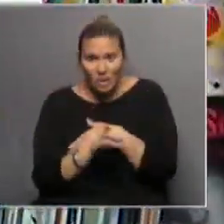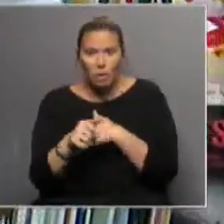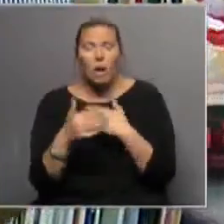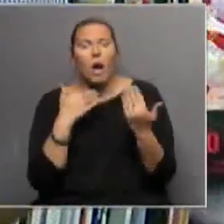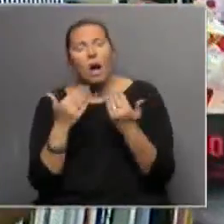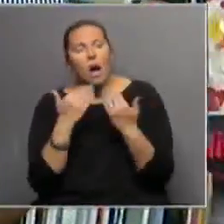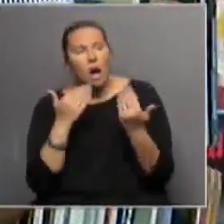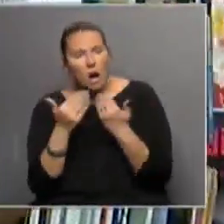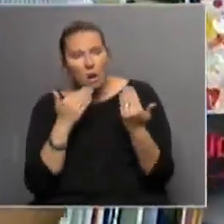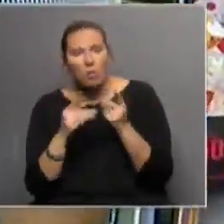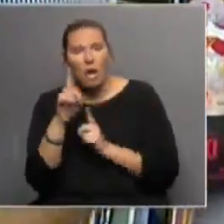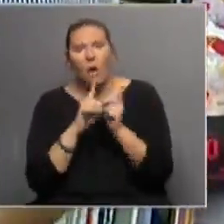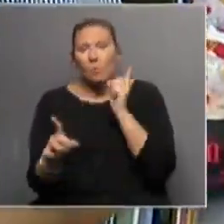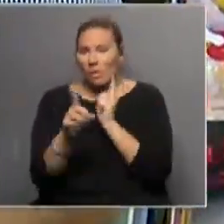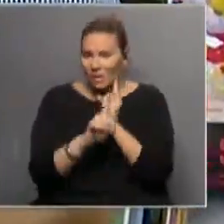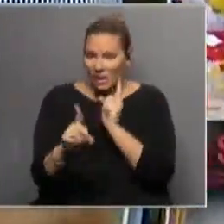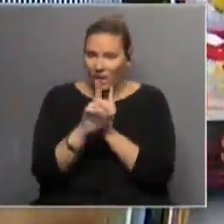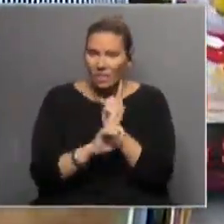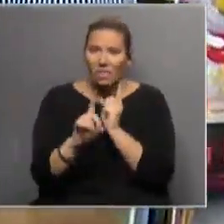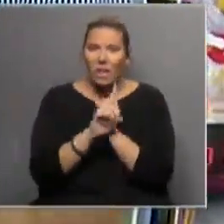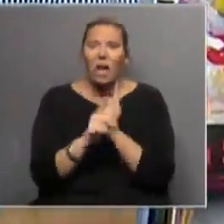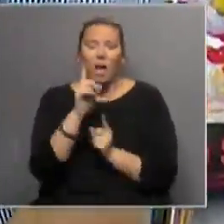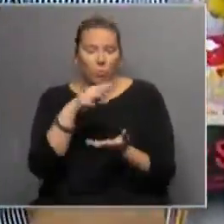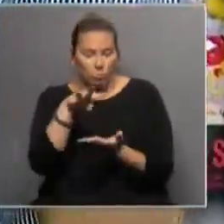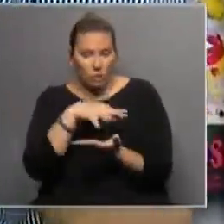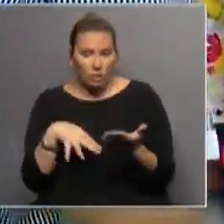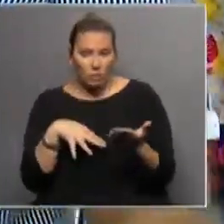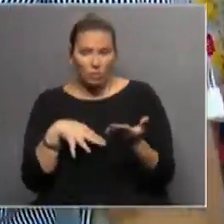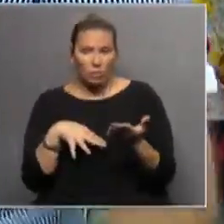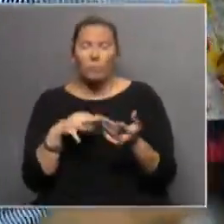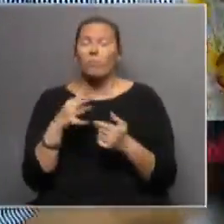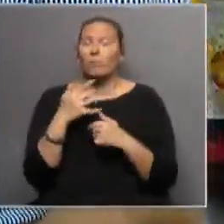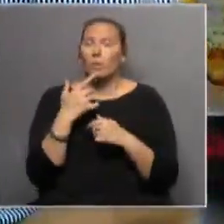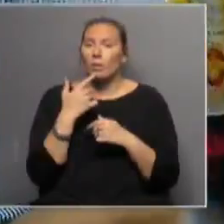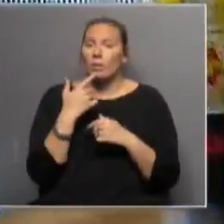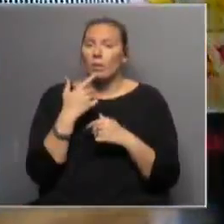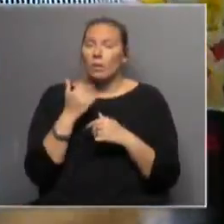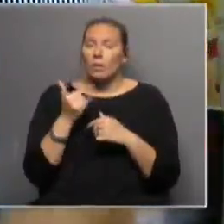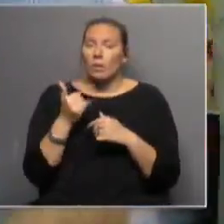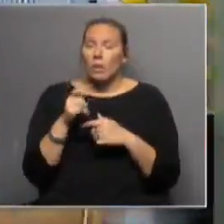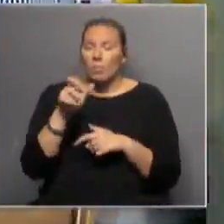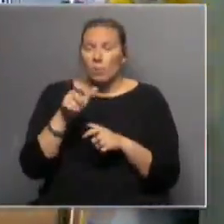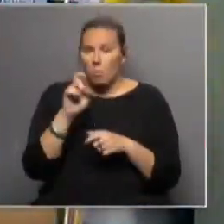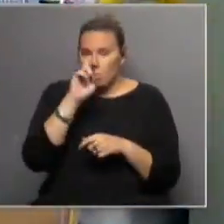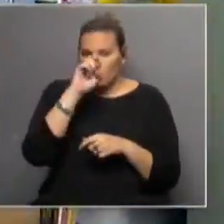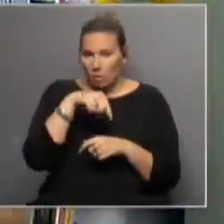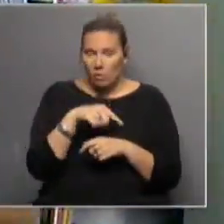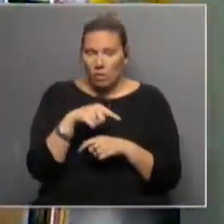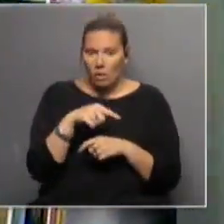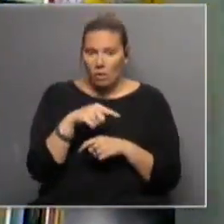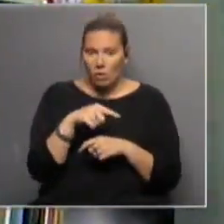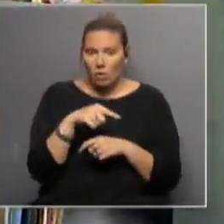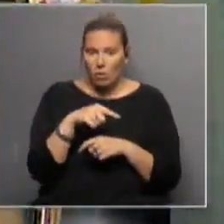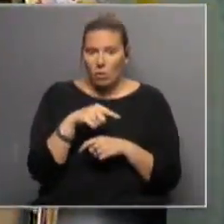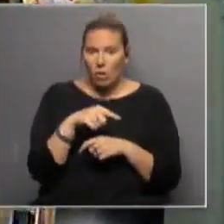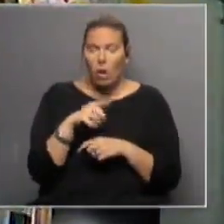conversar con algún cliente, algún lector. Y por ejemplo, La gente de Montevideo Portal,